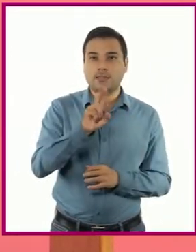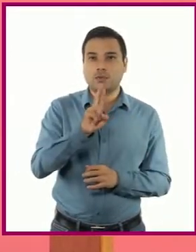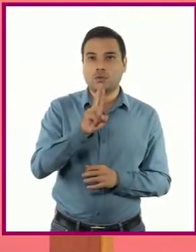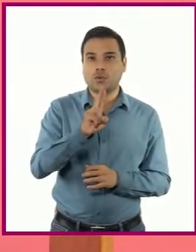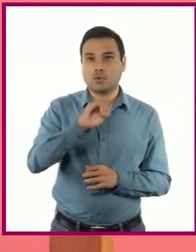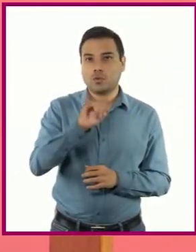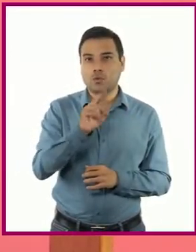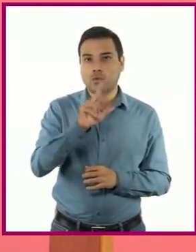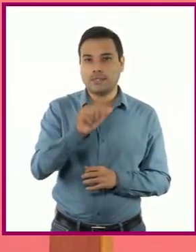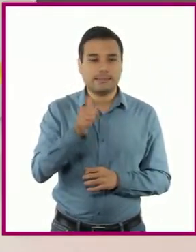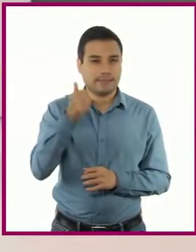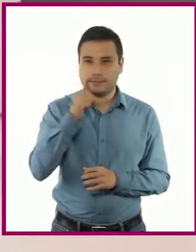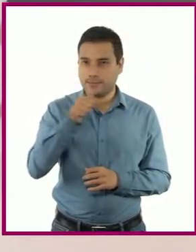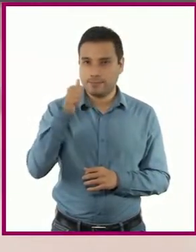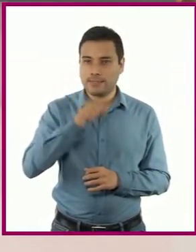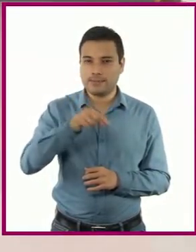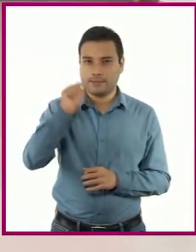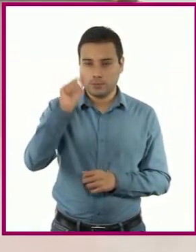se acentúan.